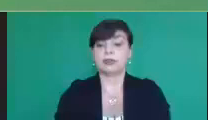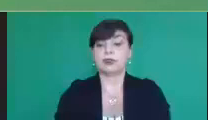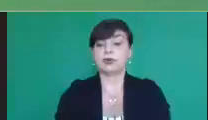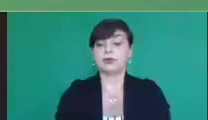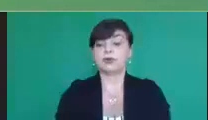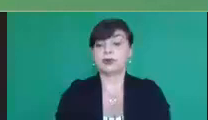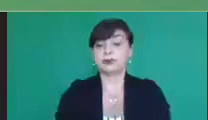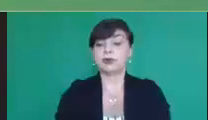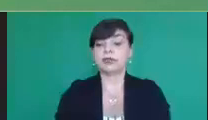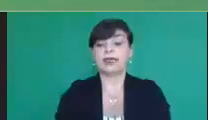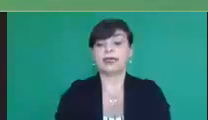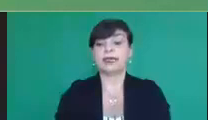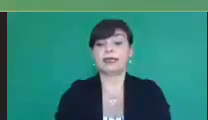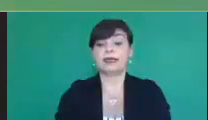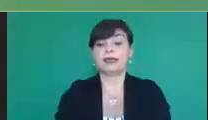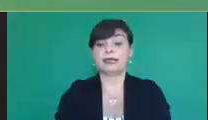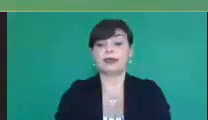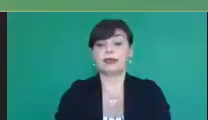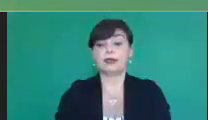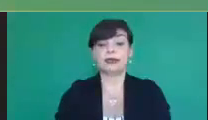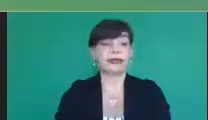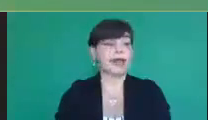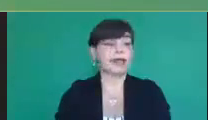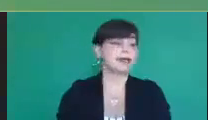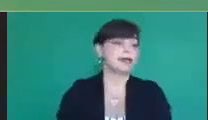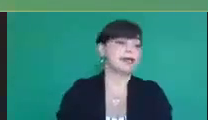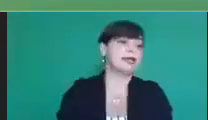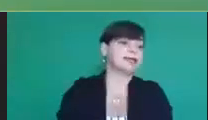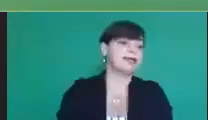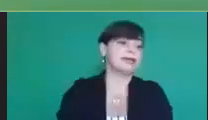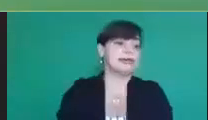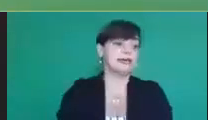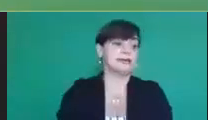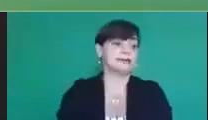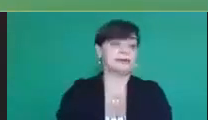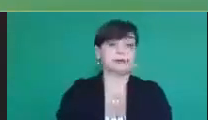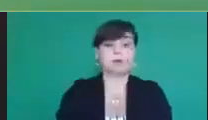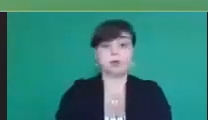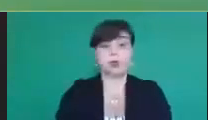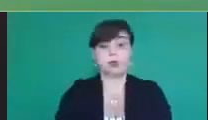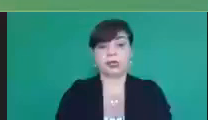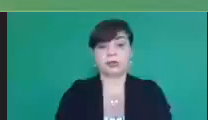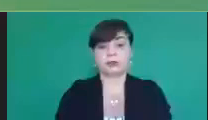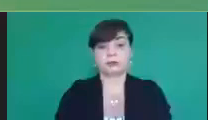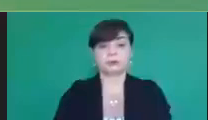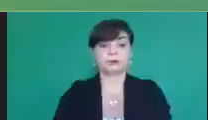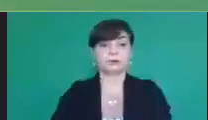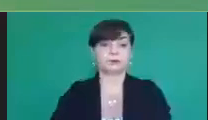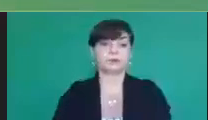eso reduce el riesgo de que alguien se enferme por esto.